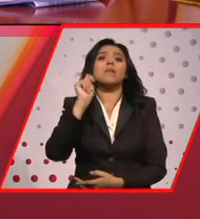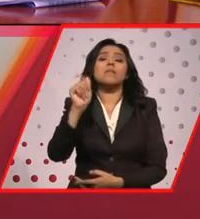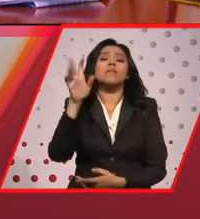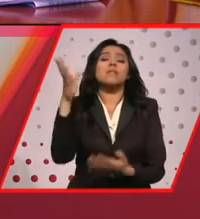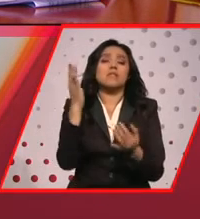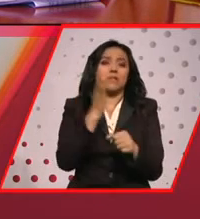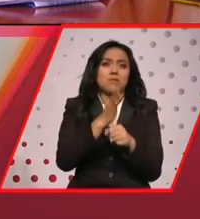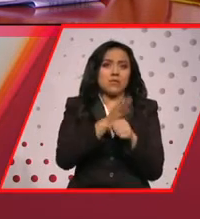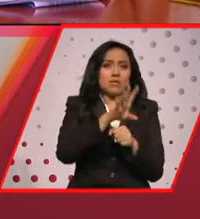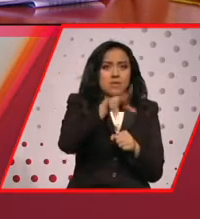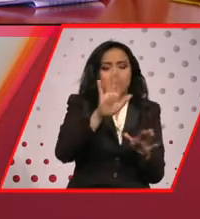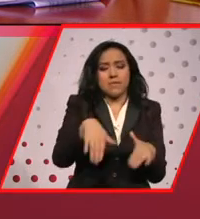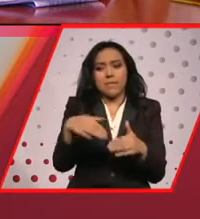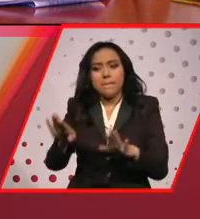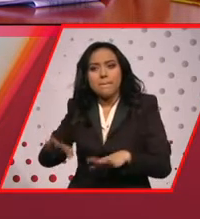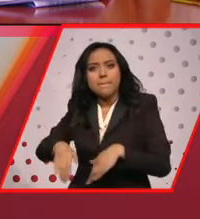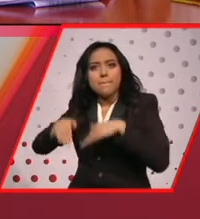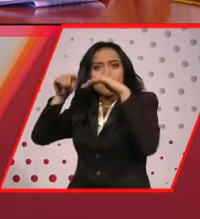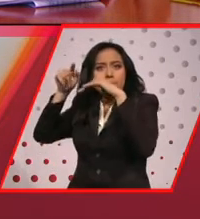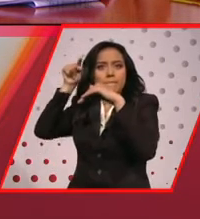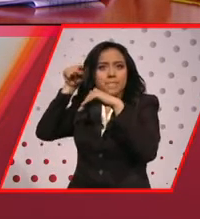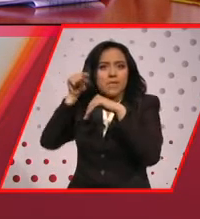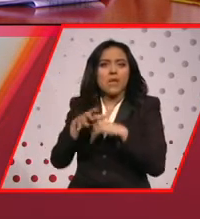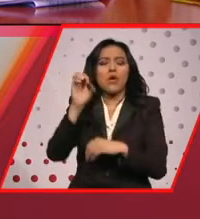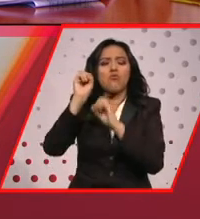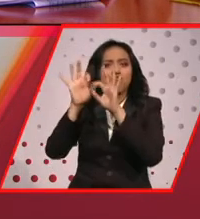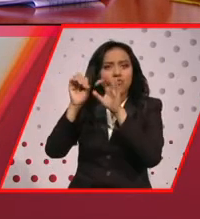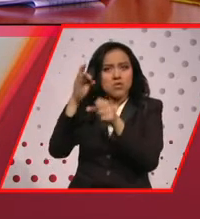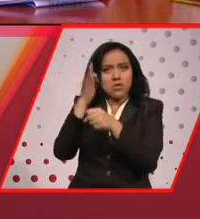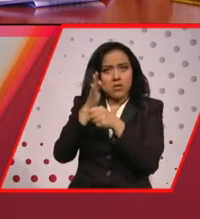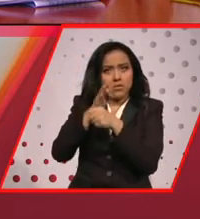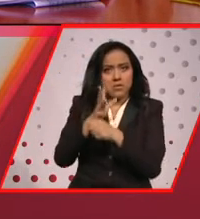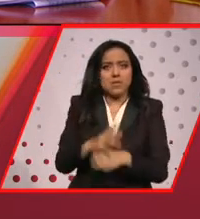Brenda, sí. te va a llevar a la oficina y ahí nos vemos